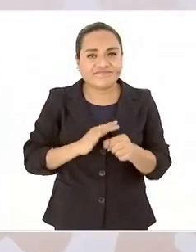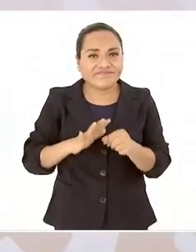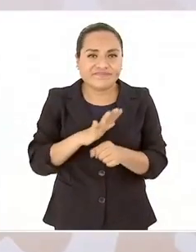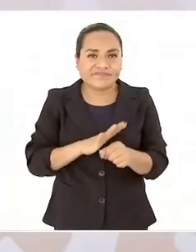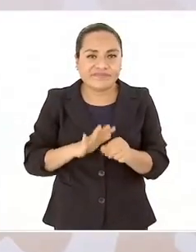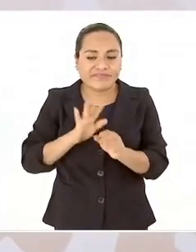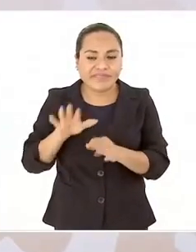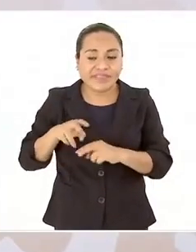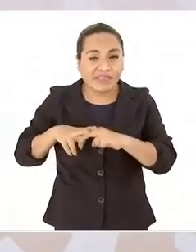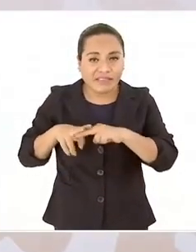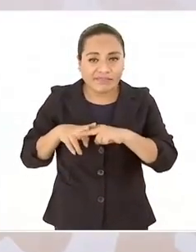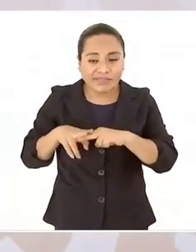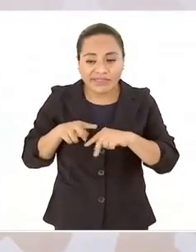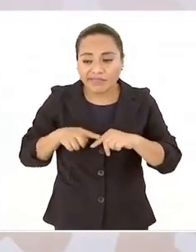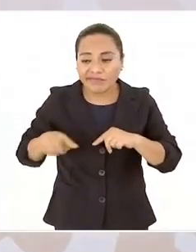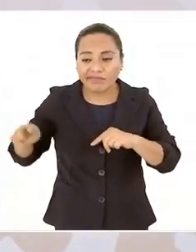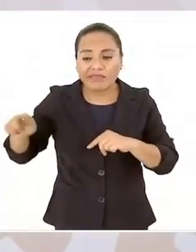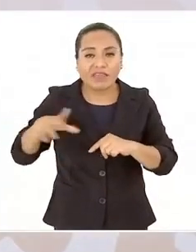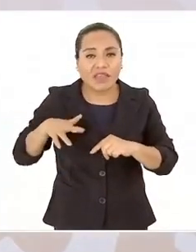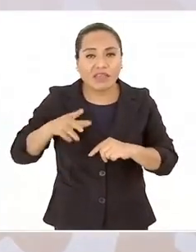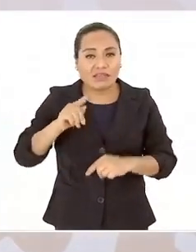tren hacia Tapachula.